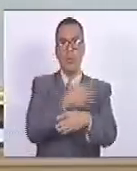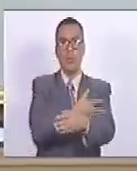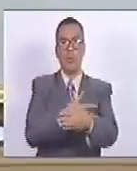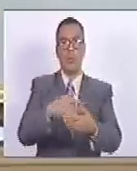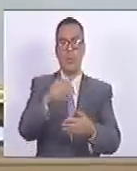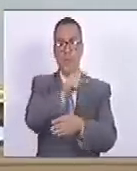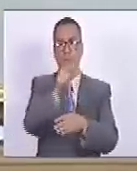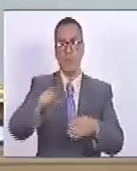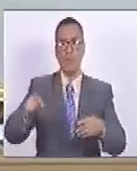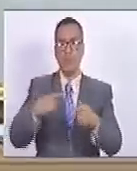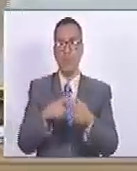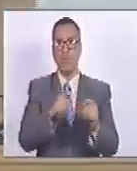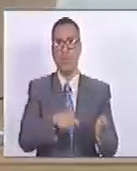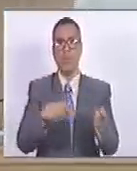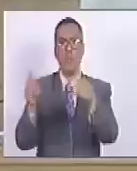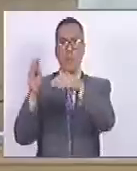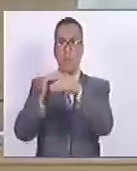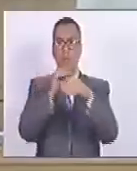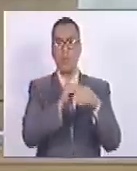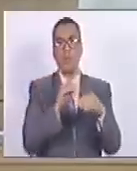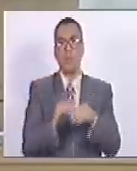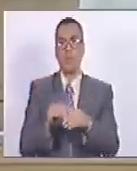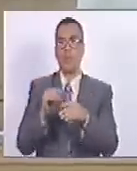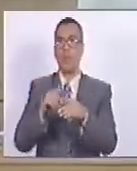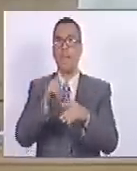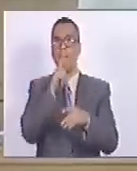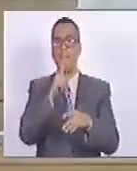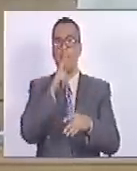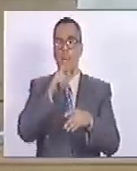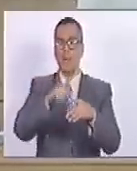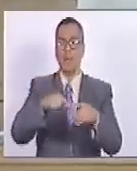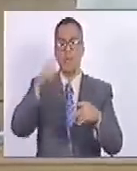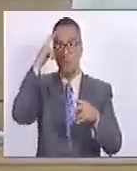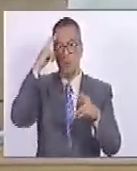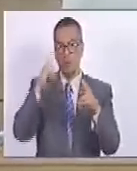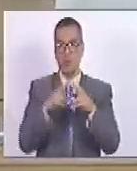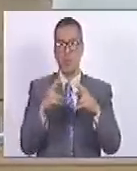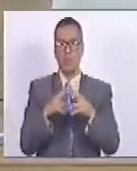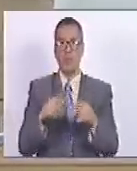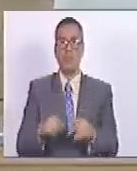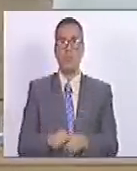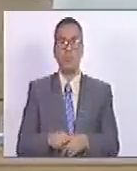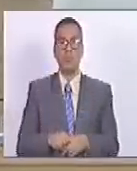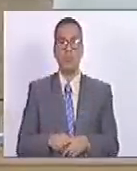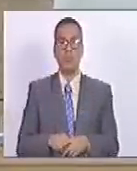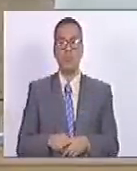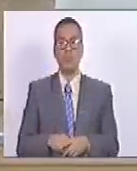personas para otro continente y los trataron de la manera más bárbara que haya conocido? Hay